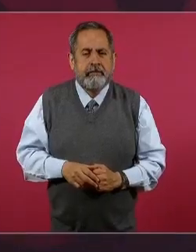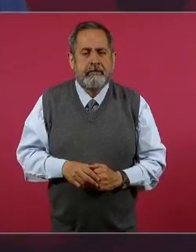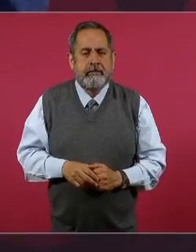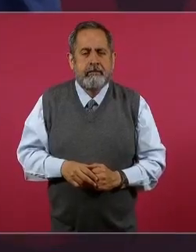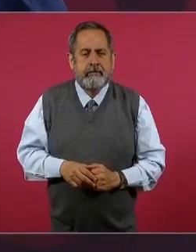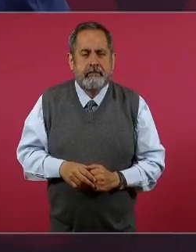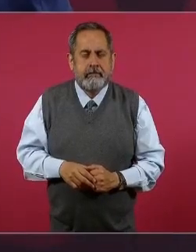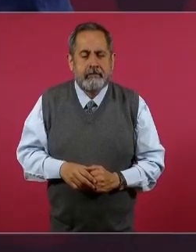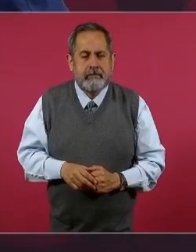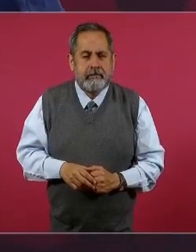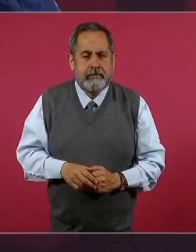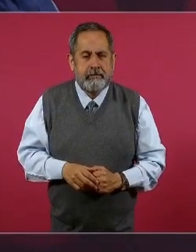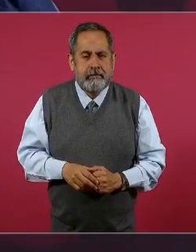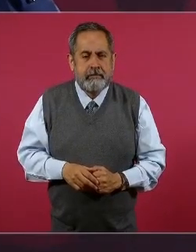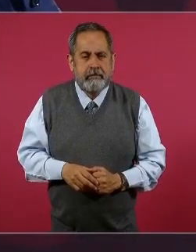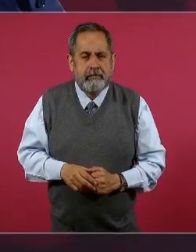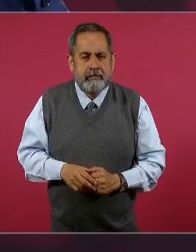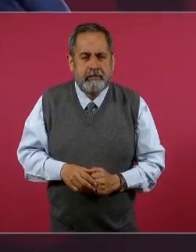quien tenga como